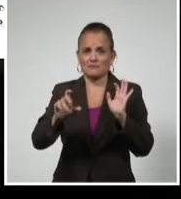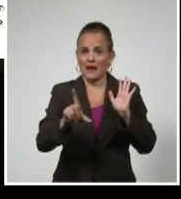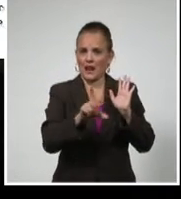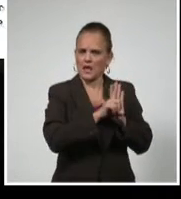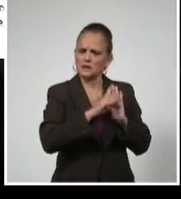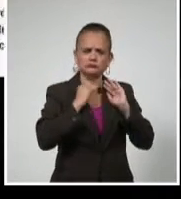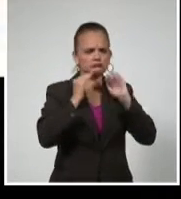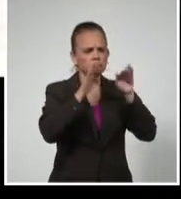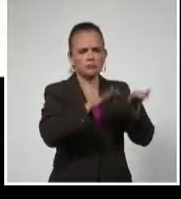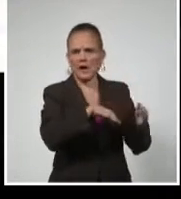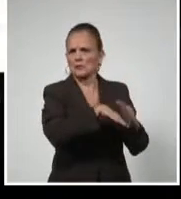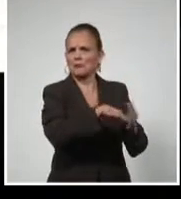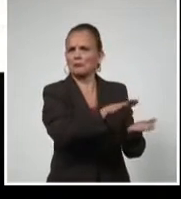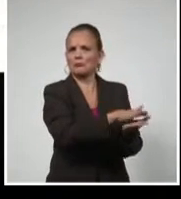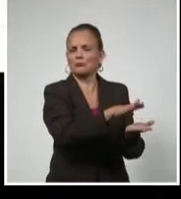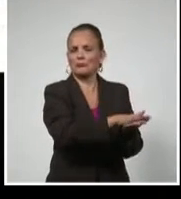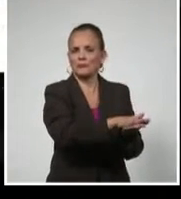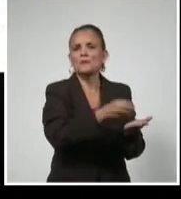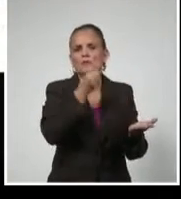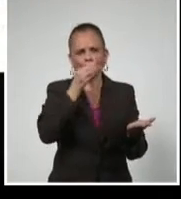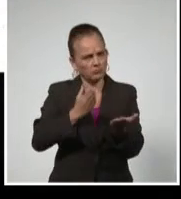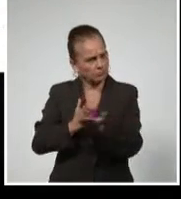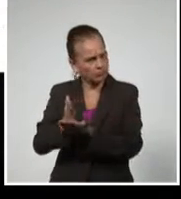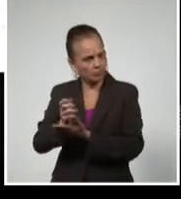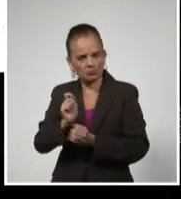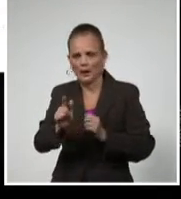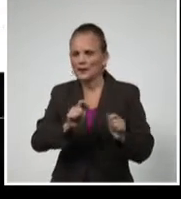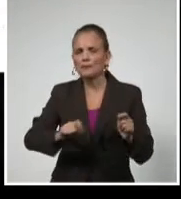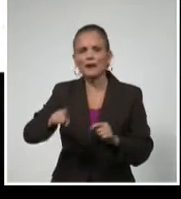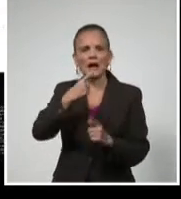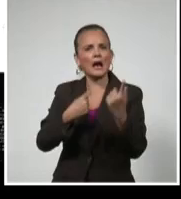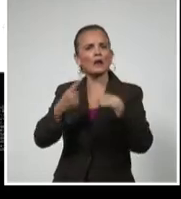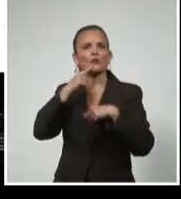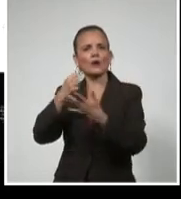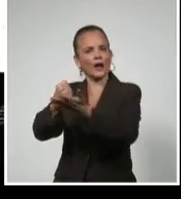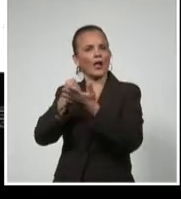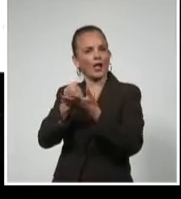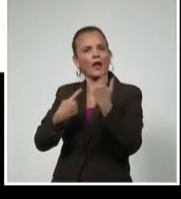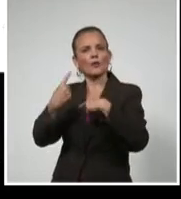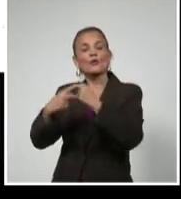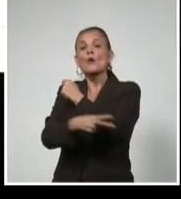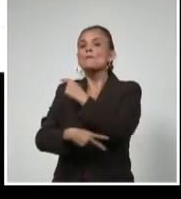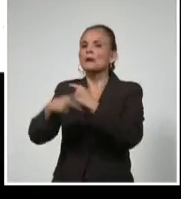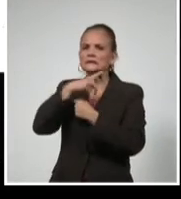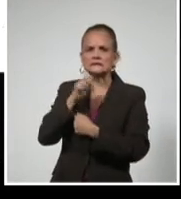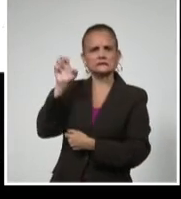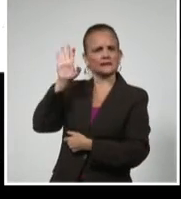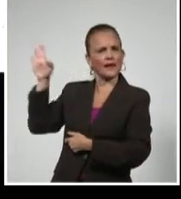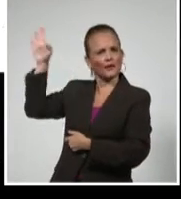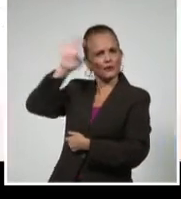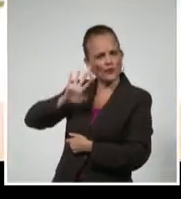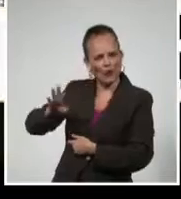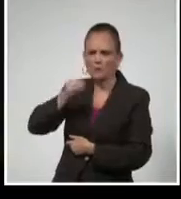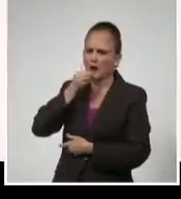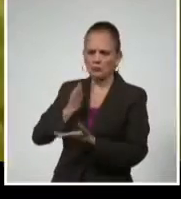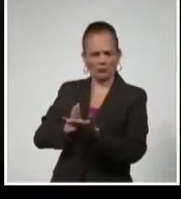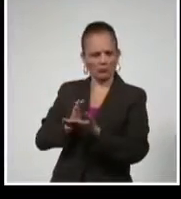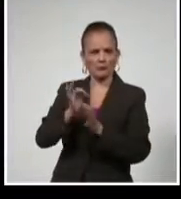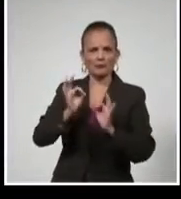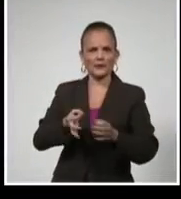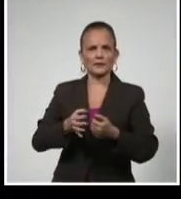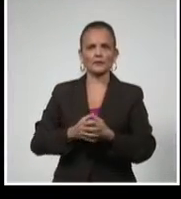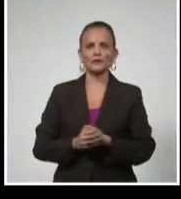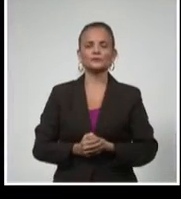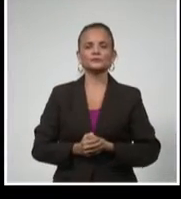la oposición de la comunidad internacional y en particular de los países europeos con inversiones en Cuba desde hace décadas. La